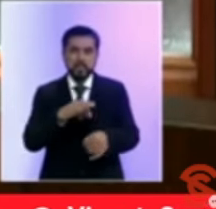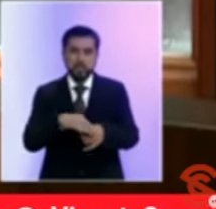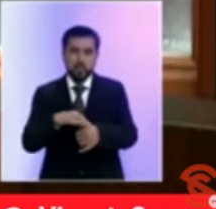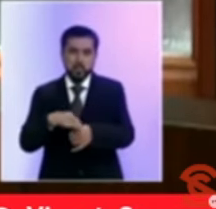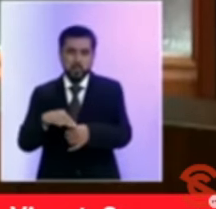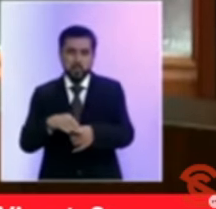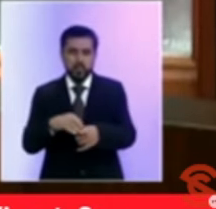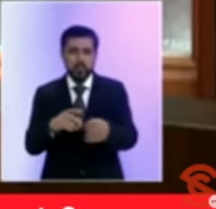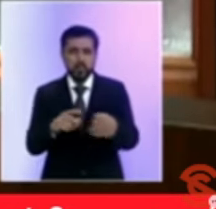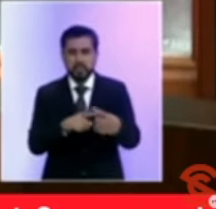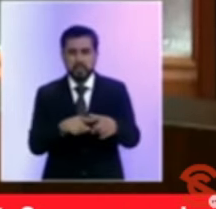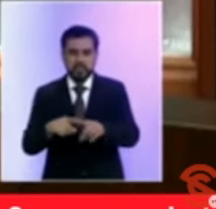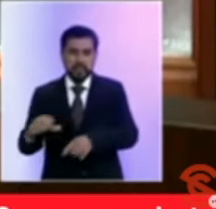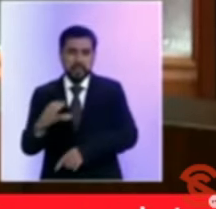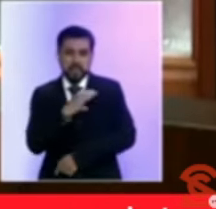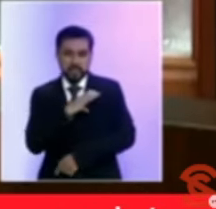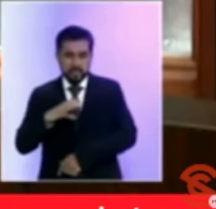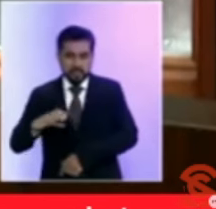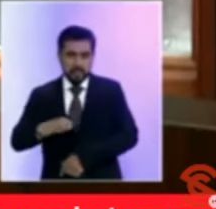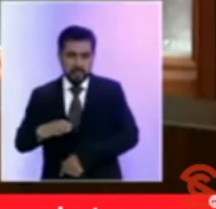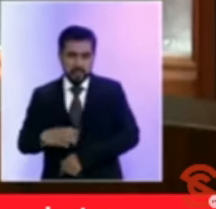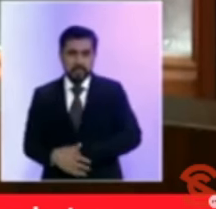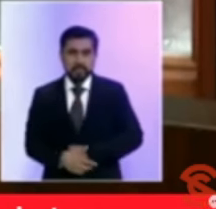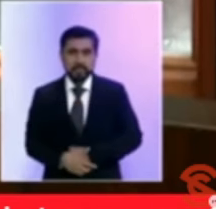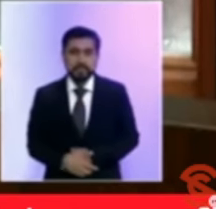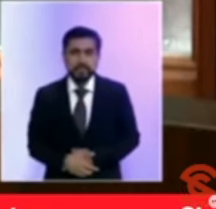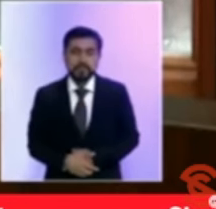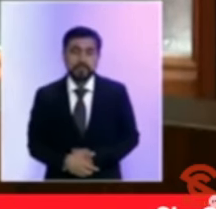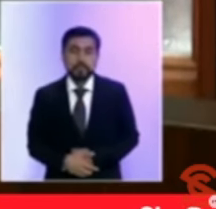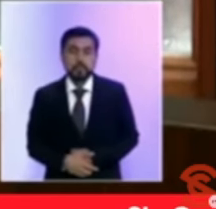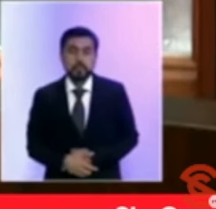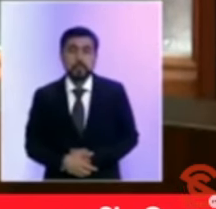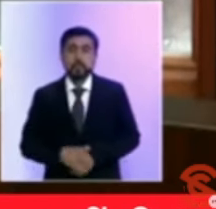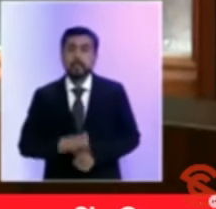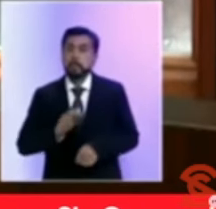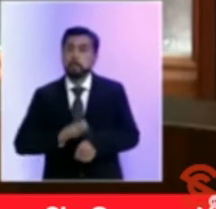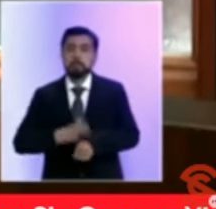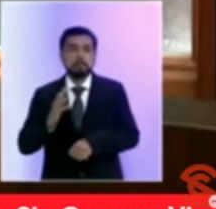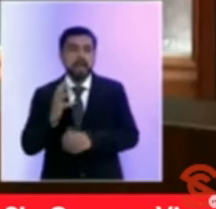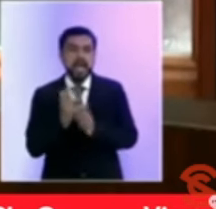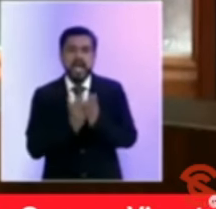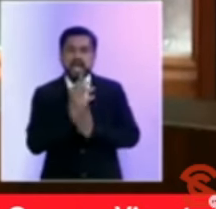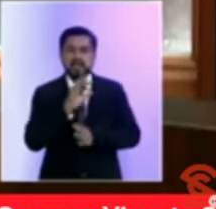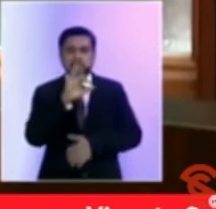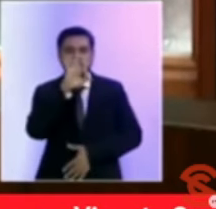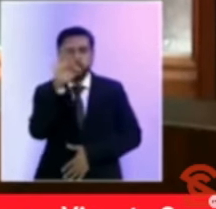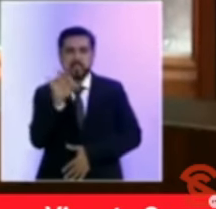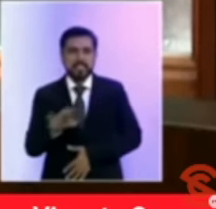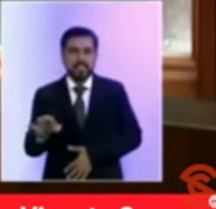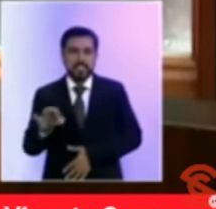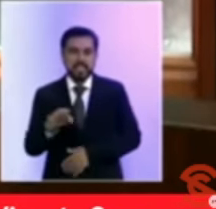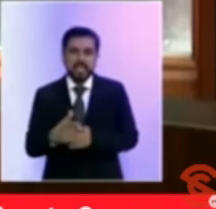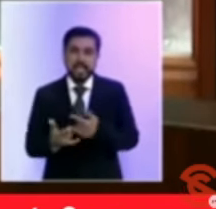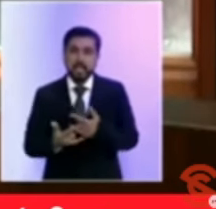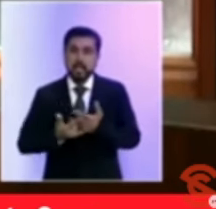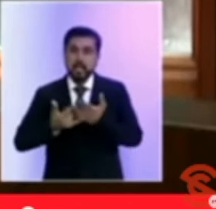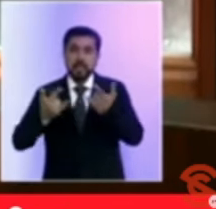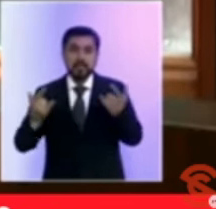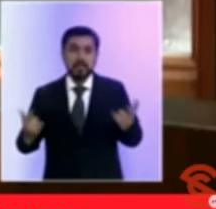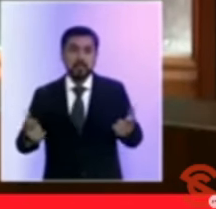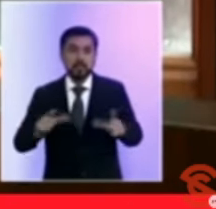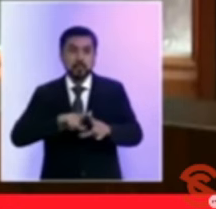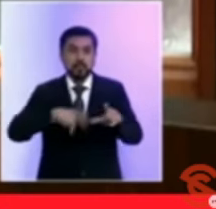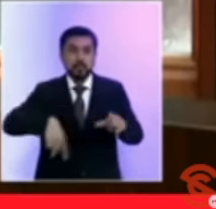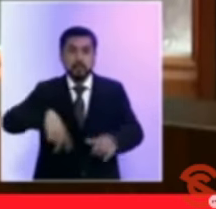entre las candidaturas contendientes la más votación en la historia electoral de nuestro